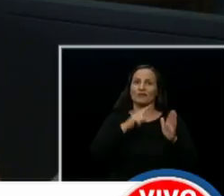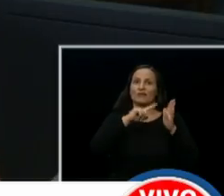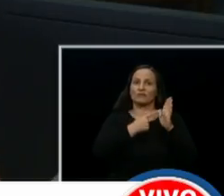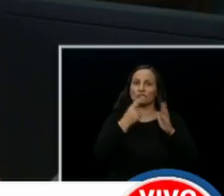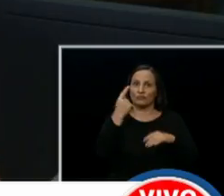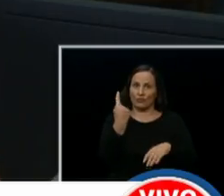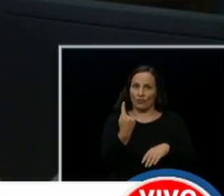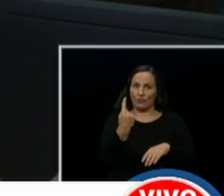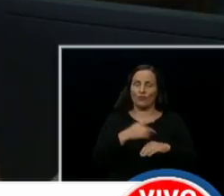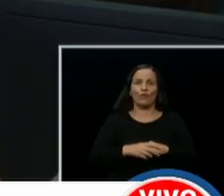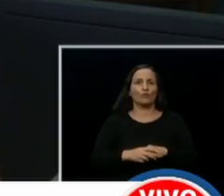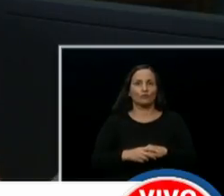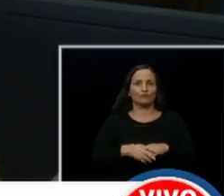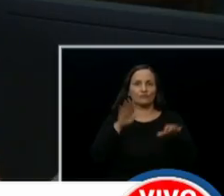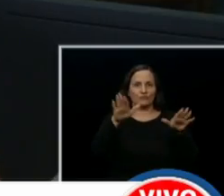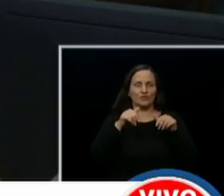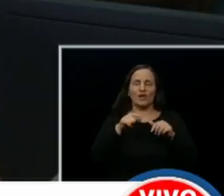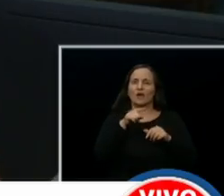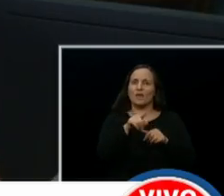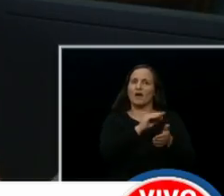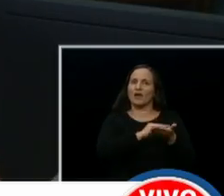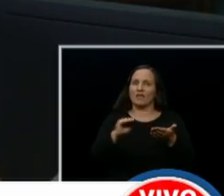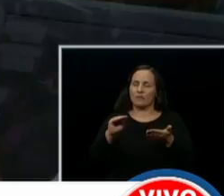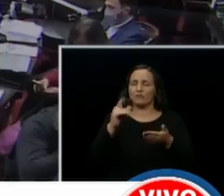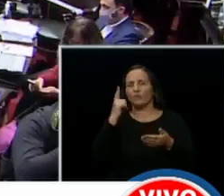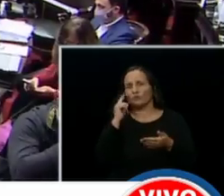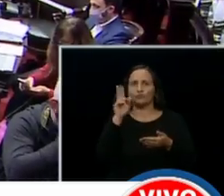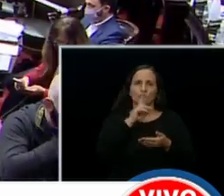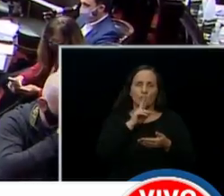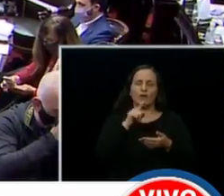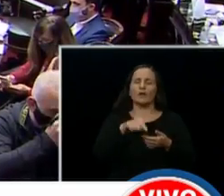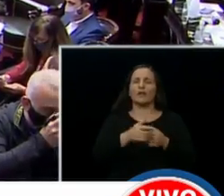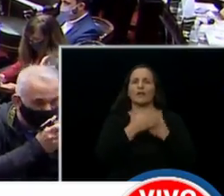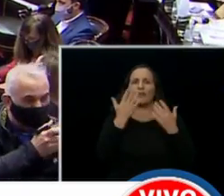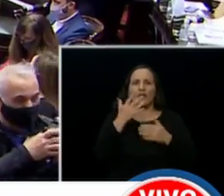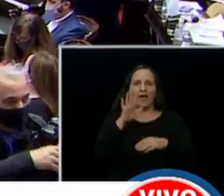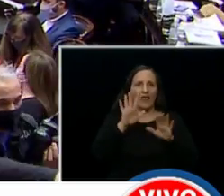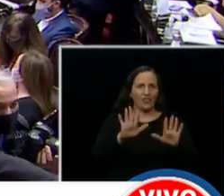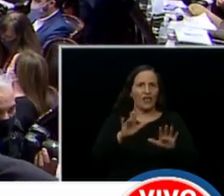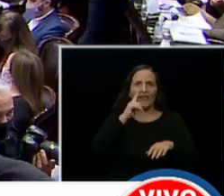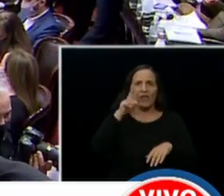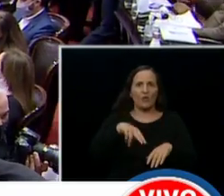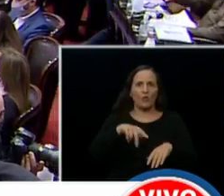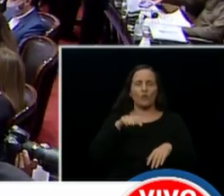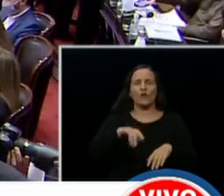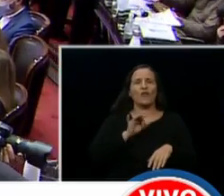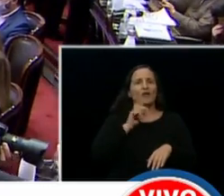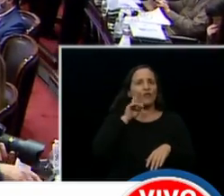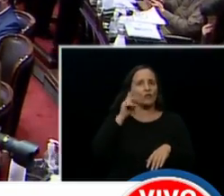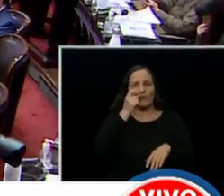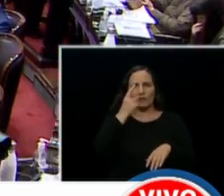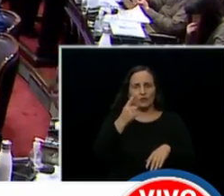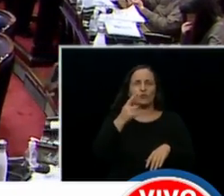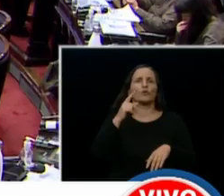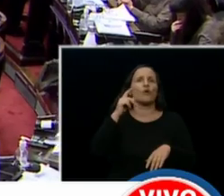1º citar a las diputadas y a los diputados para el día 10 de junio de 2021 a las 15